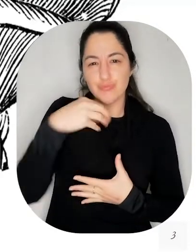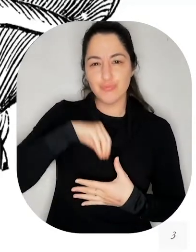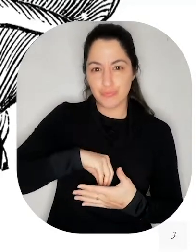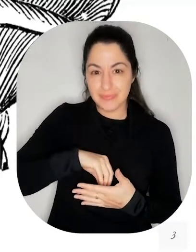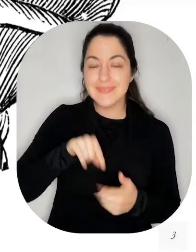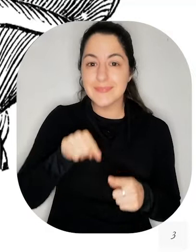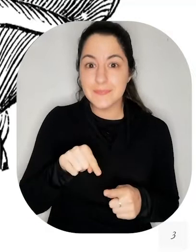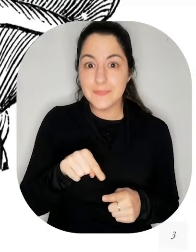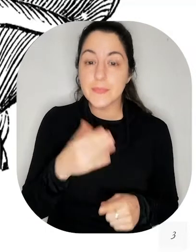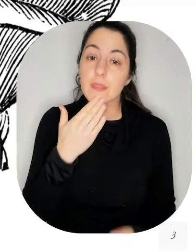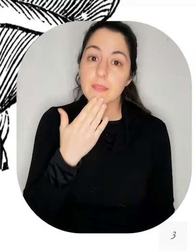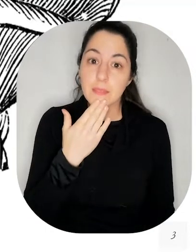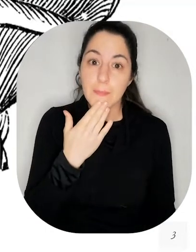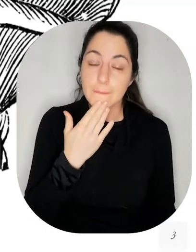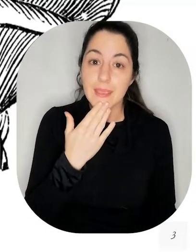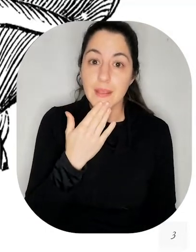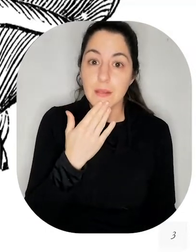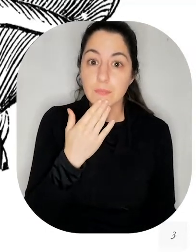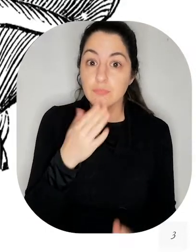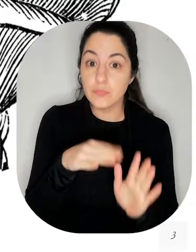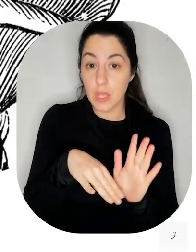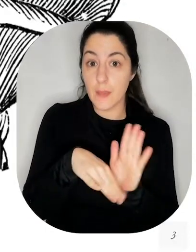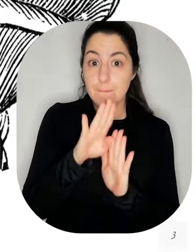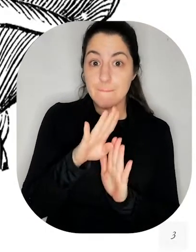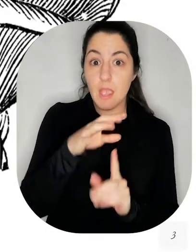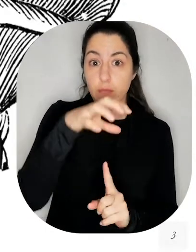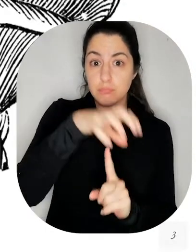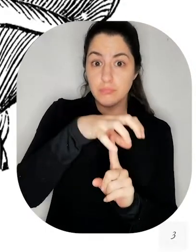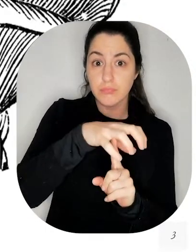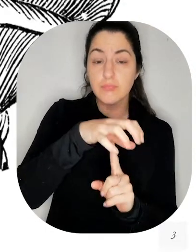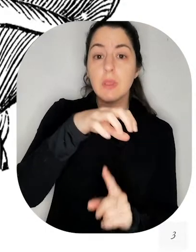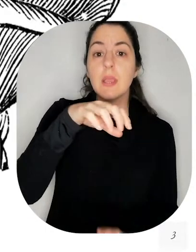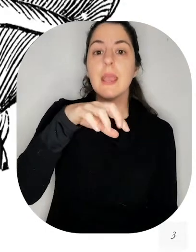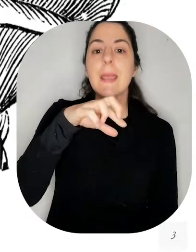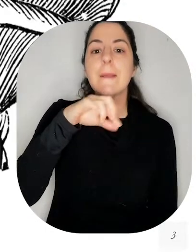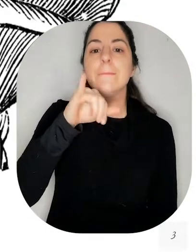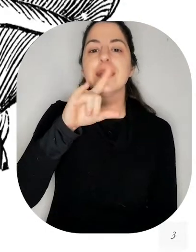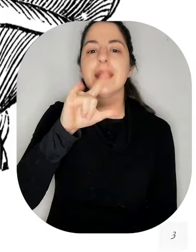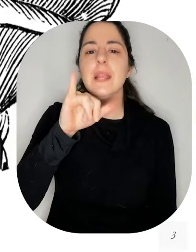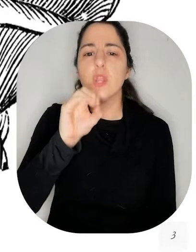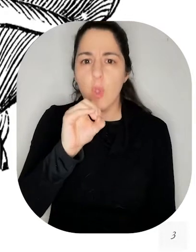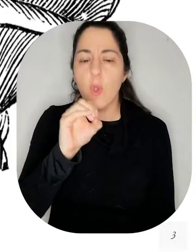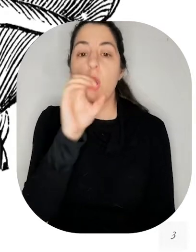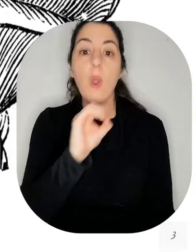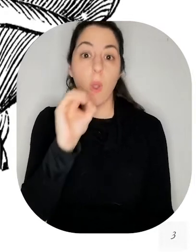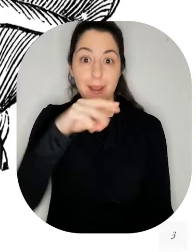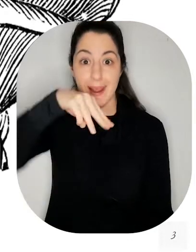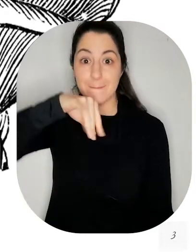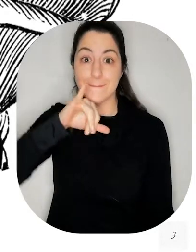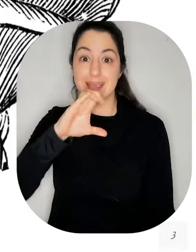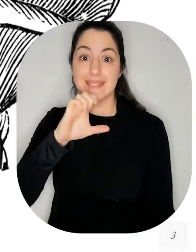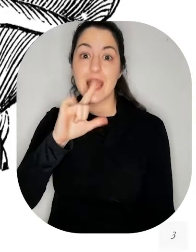destacar que si bien en el píleo hay más concentración de nutrientes que en estípite y que en el micelio, también